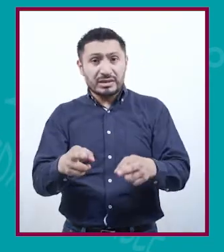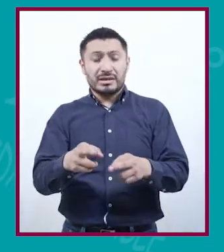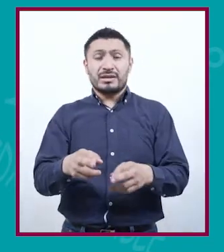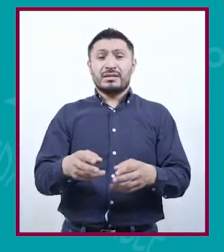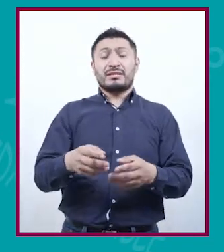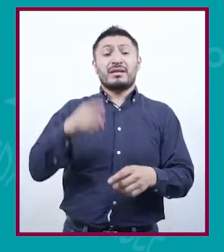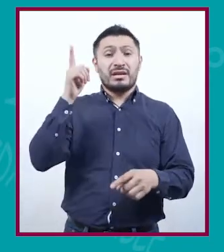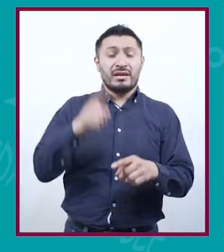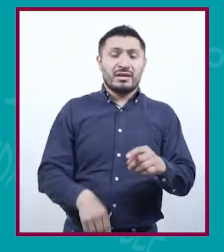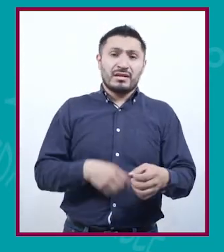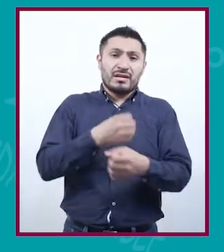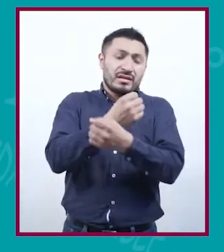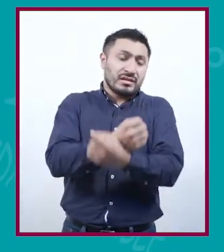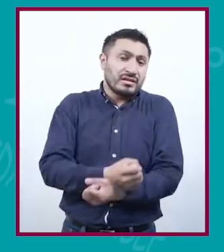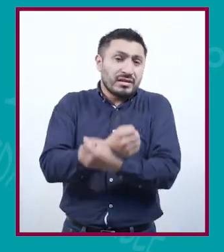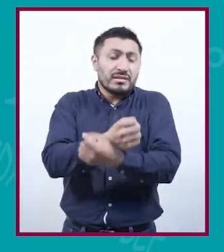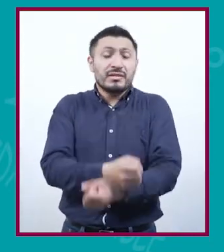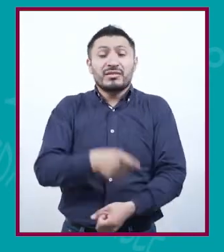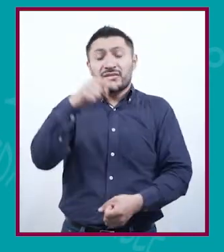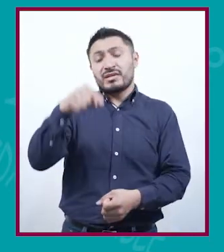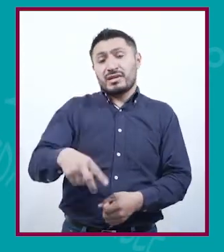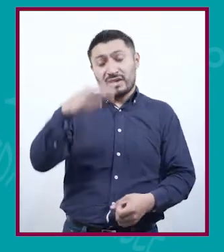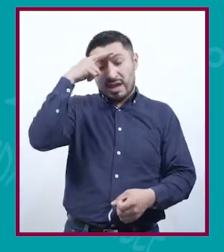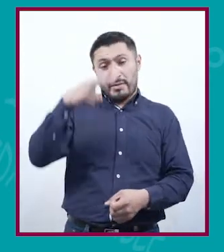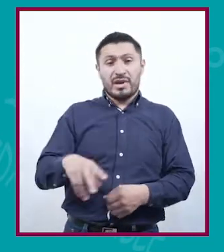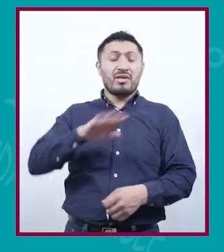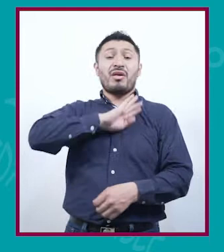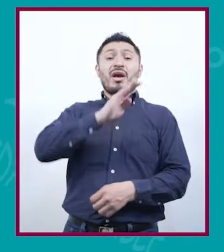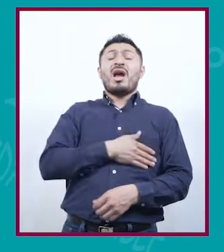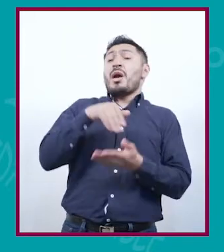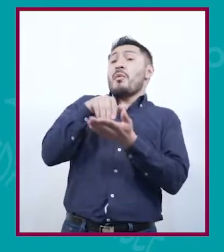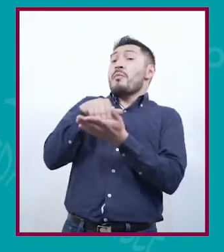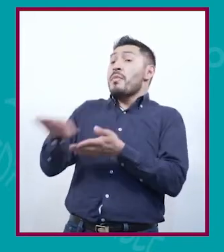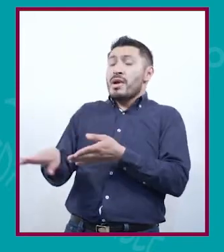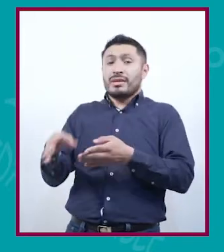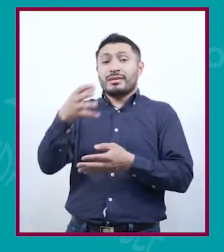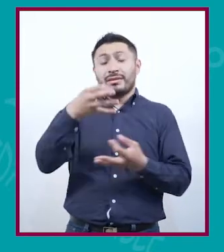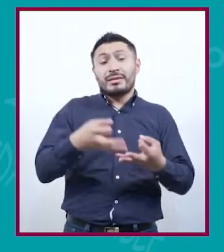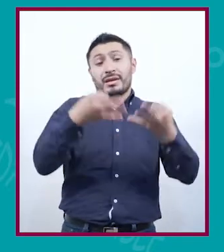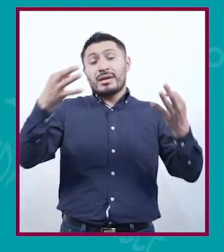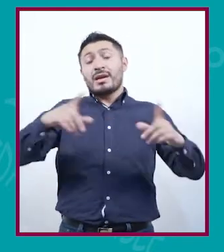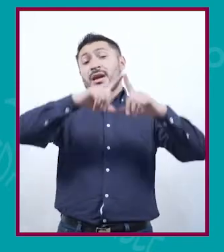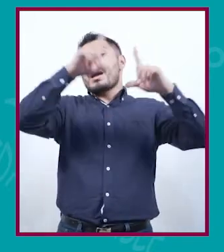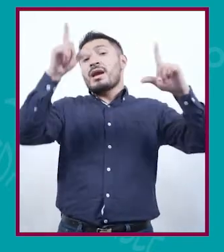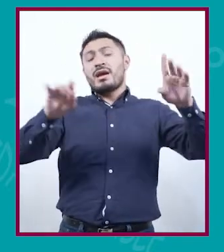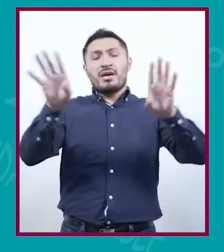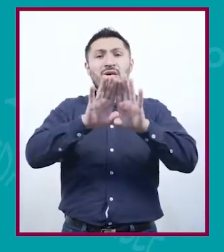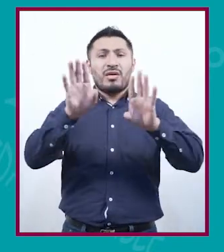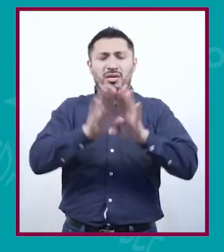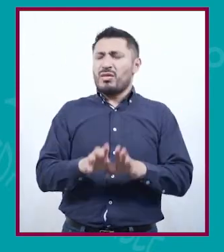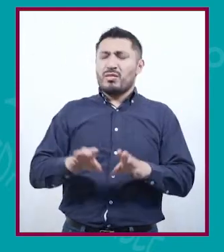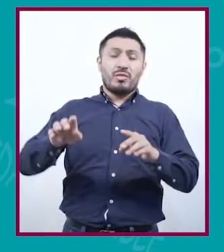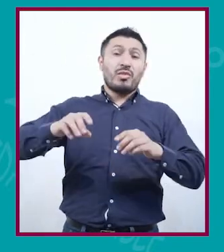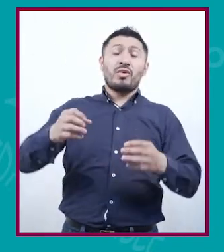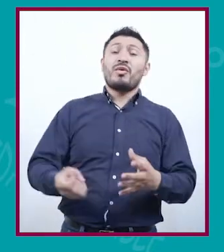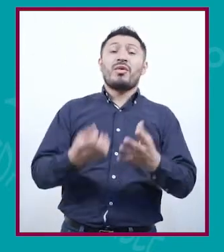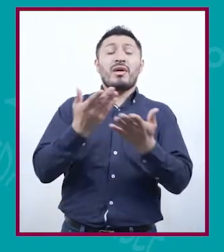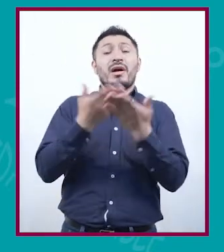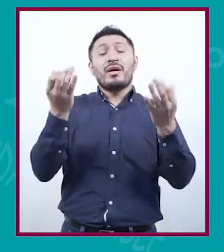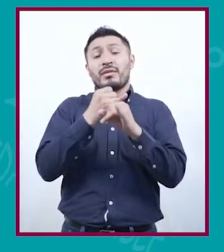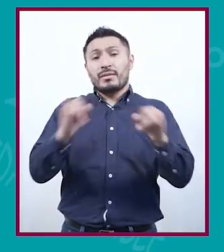del yugo español y que en cada rincón de nuestro territorio se olvidase por completo el concepto del